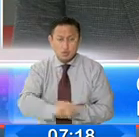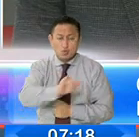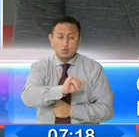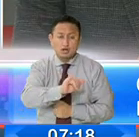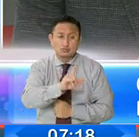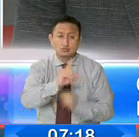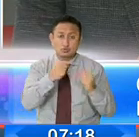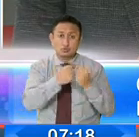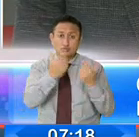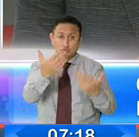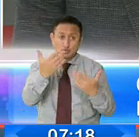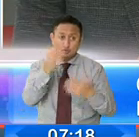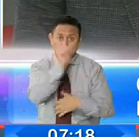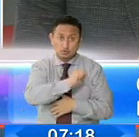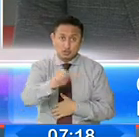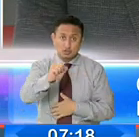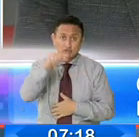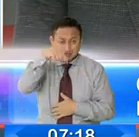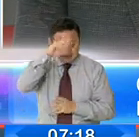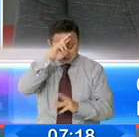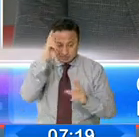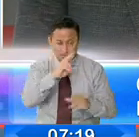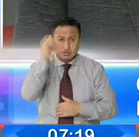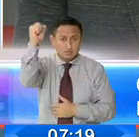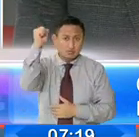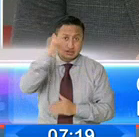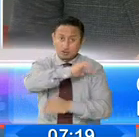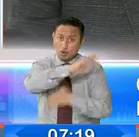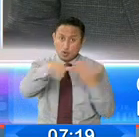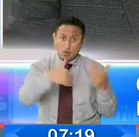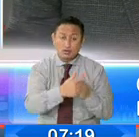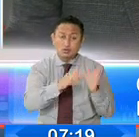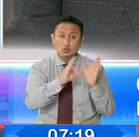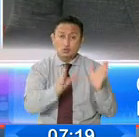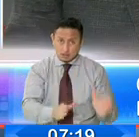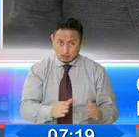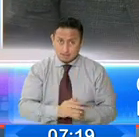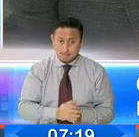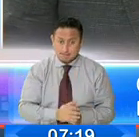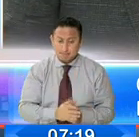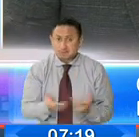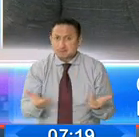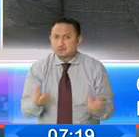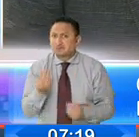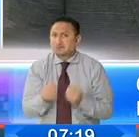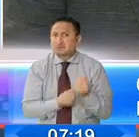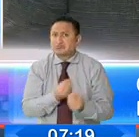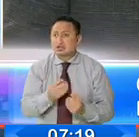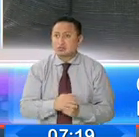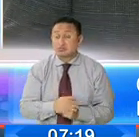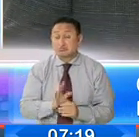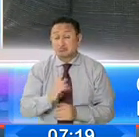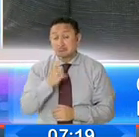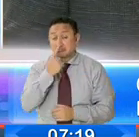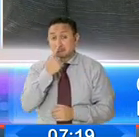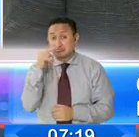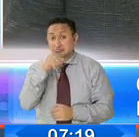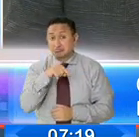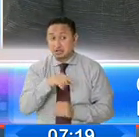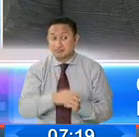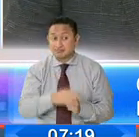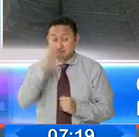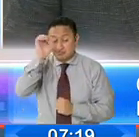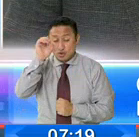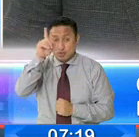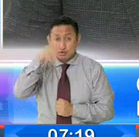derechos a todas las organizaciones políticas, a todos los ciudadanos. Entonces vemos ahí que hay declaraciones que van a cambiar en